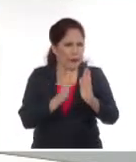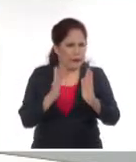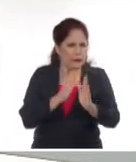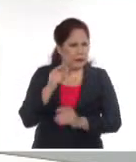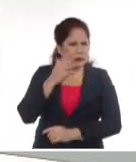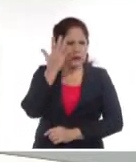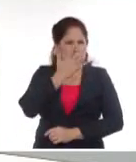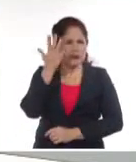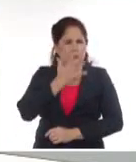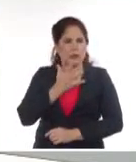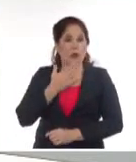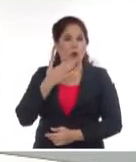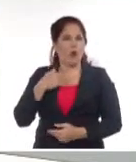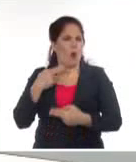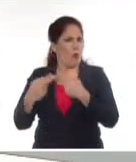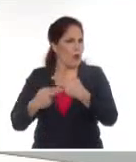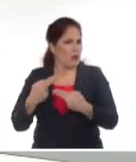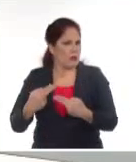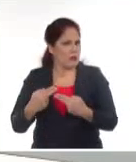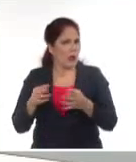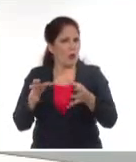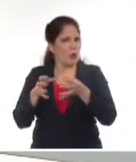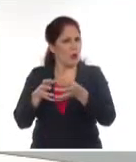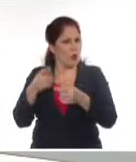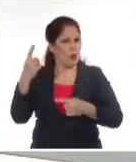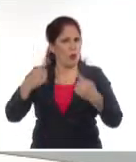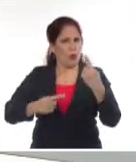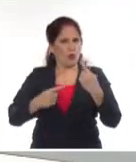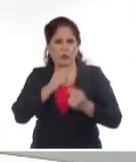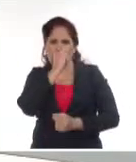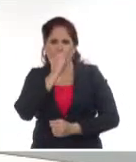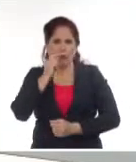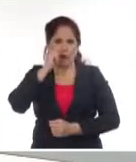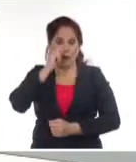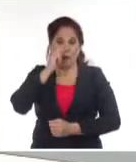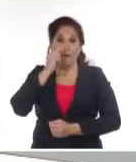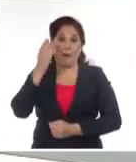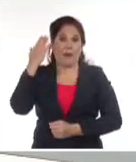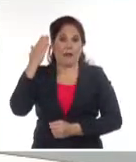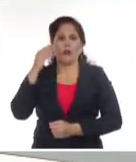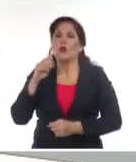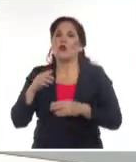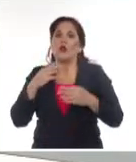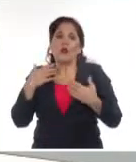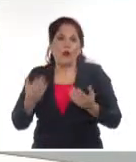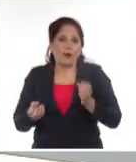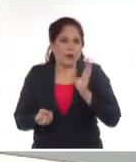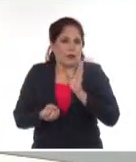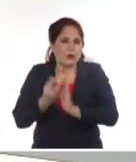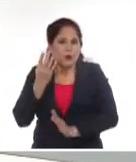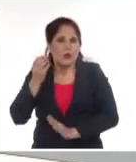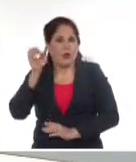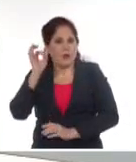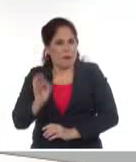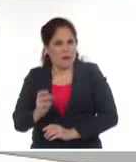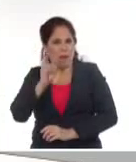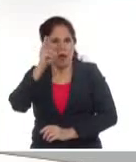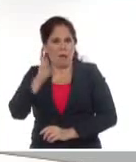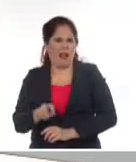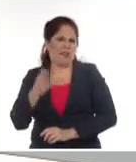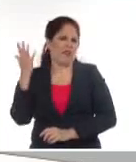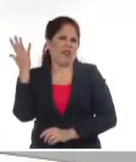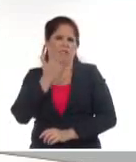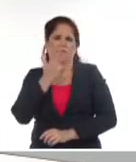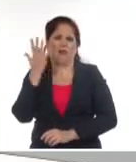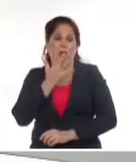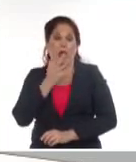eran los modus operandi? Y lo más importante y peligroso a la vez, ¿de dónde salían las órdenes? Y ahí es donde